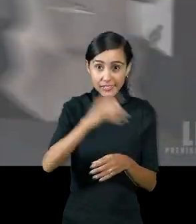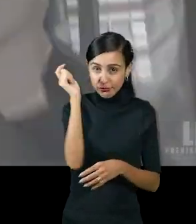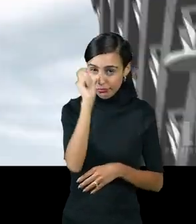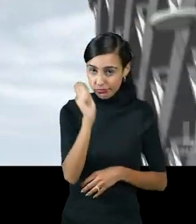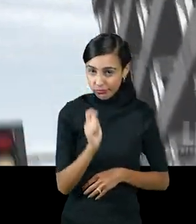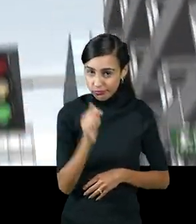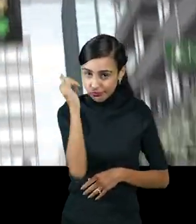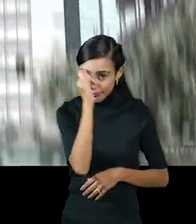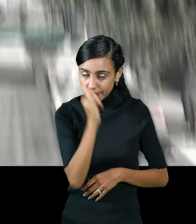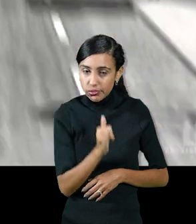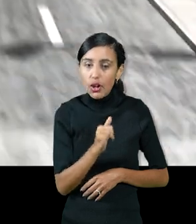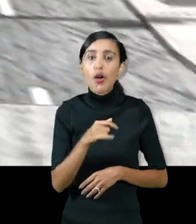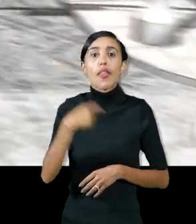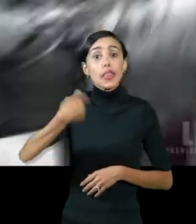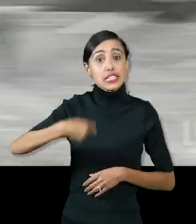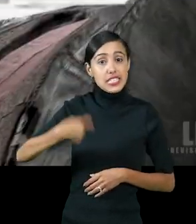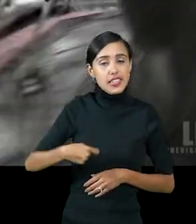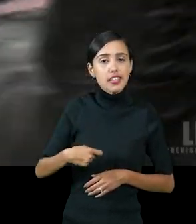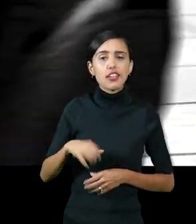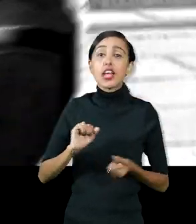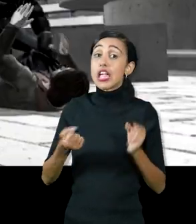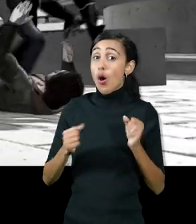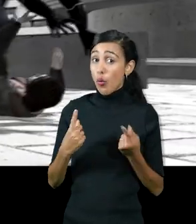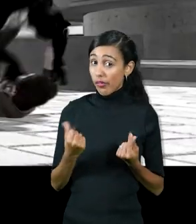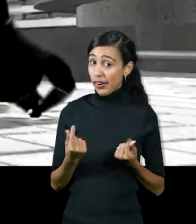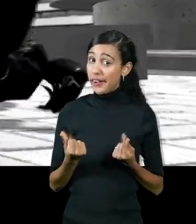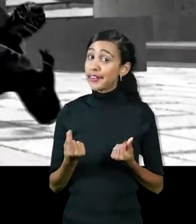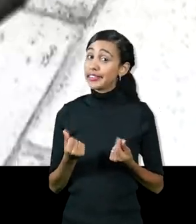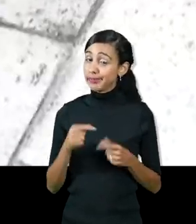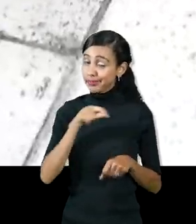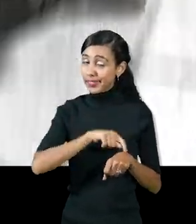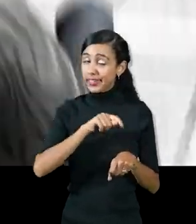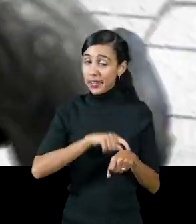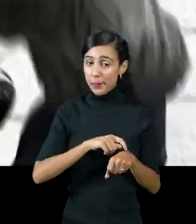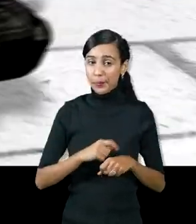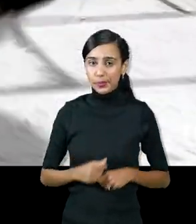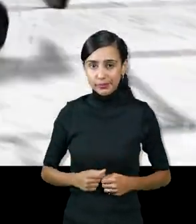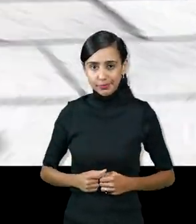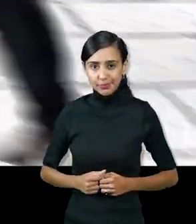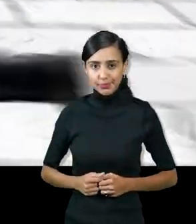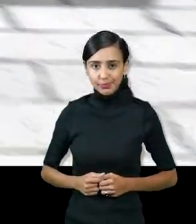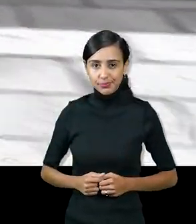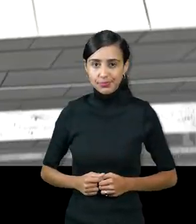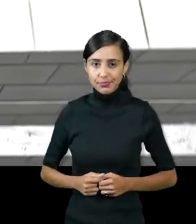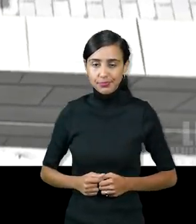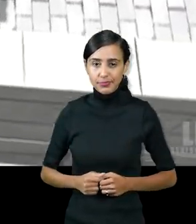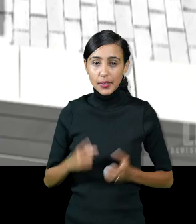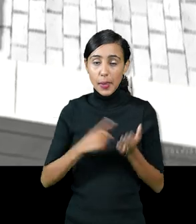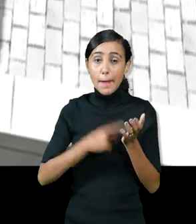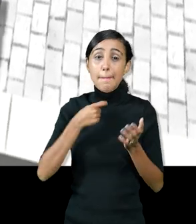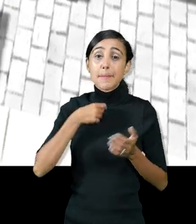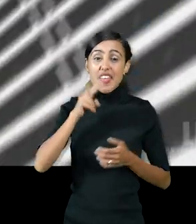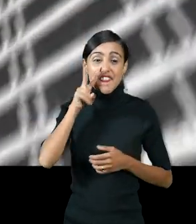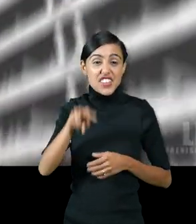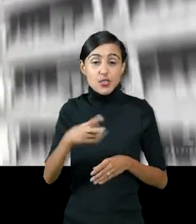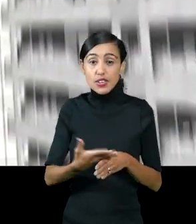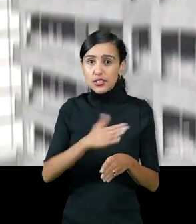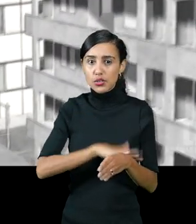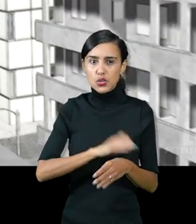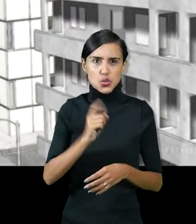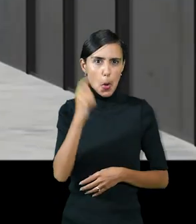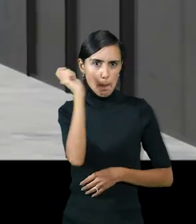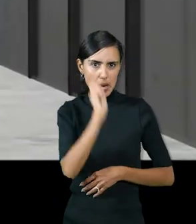filmación, tomar decisiones y ahorrar presupuestos y tiempo de rodaje. La previsualización no es exclusiva